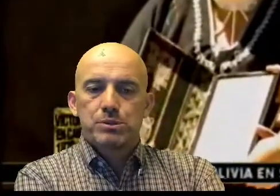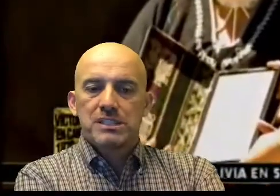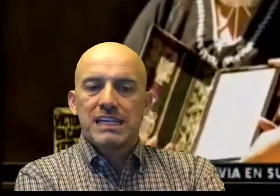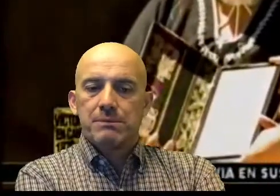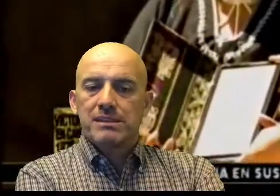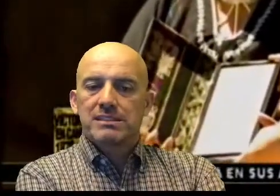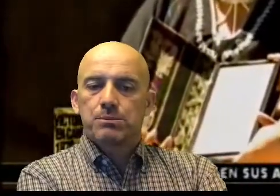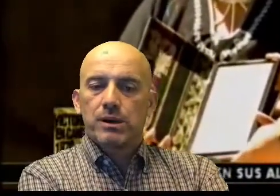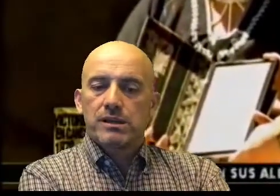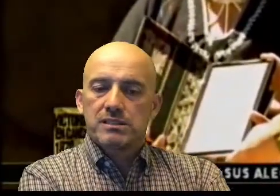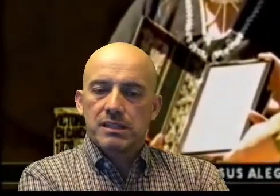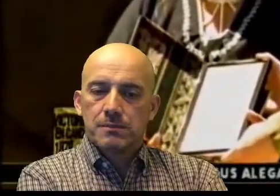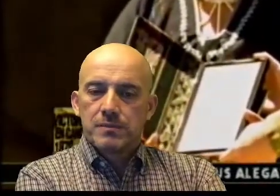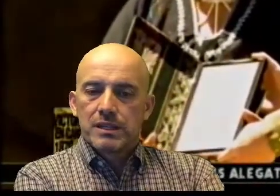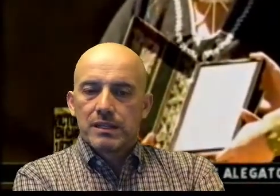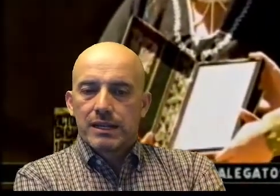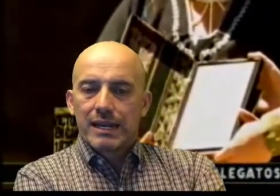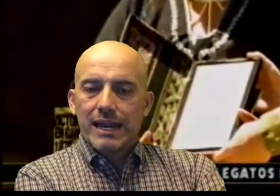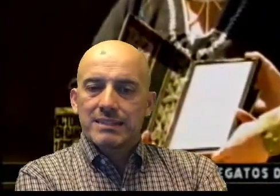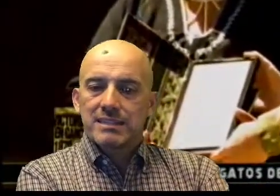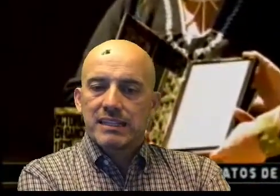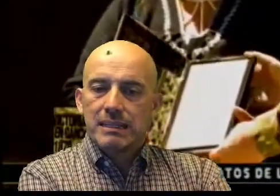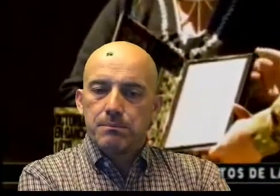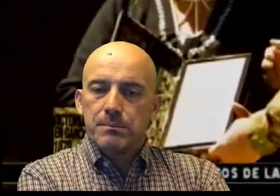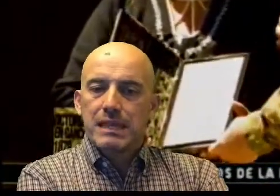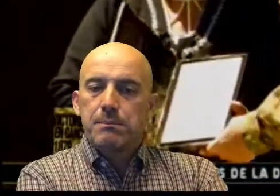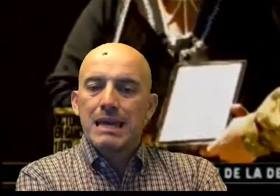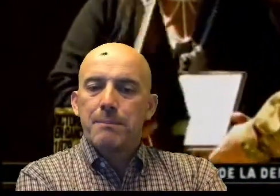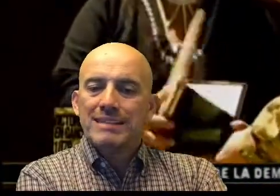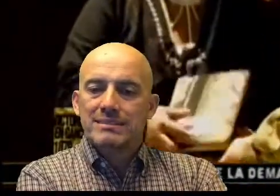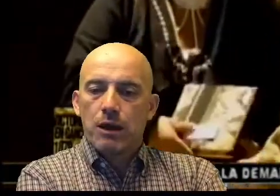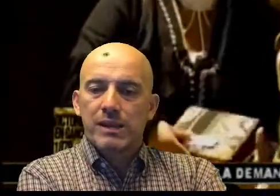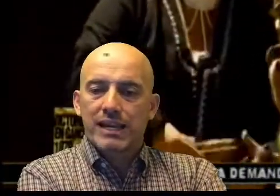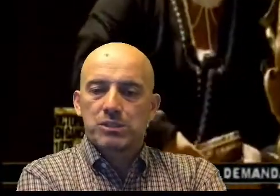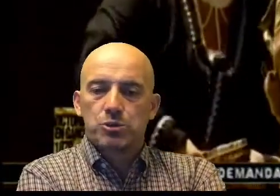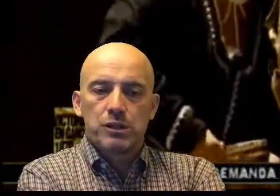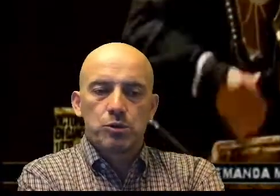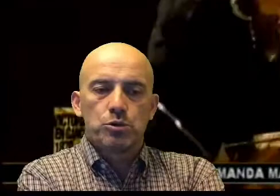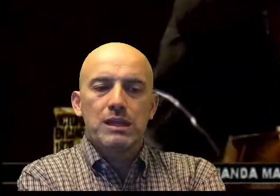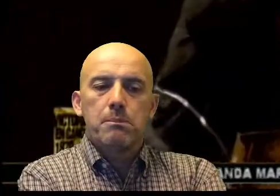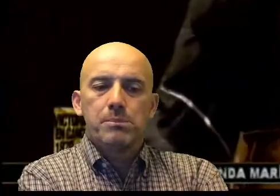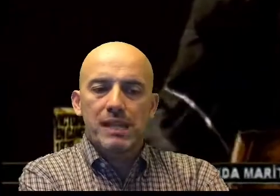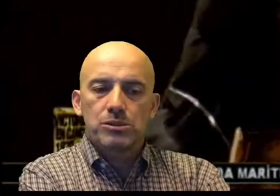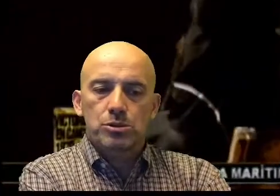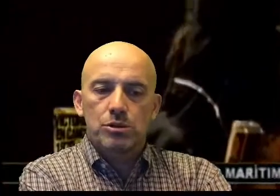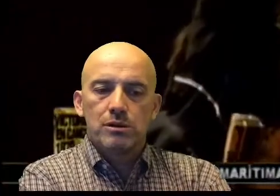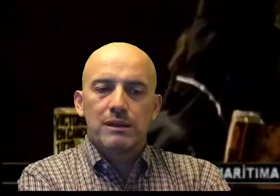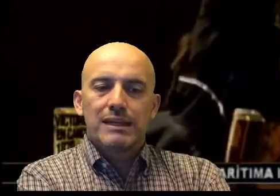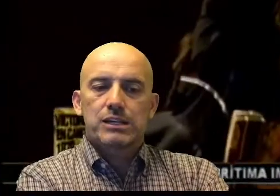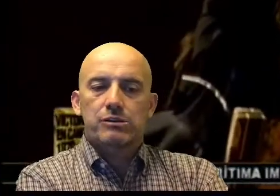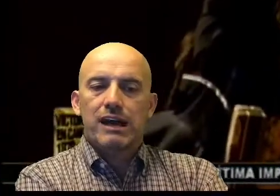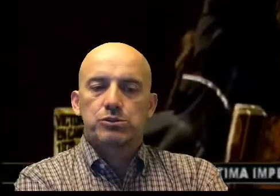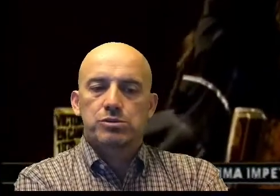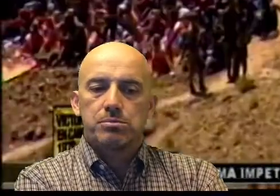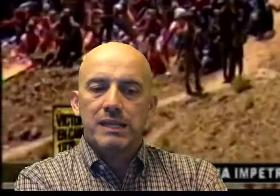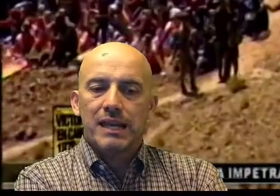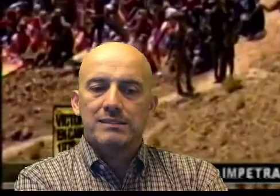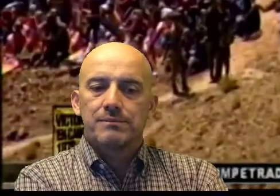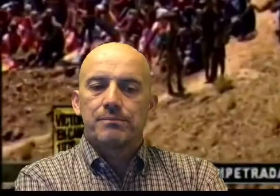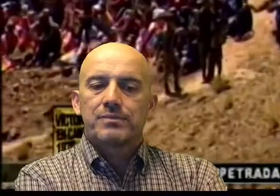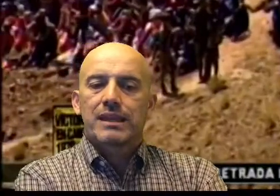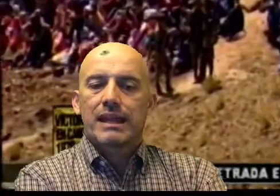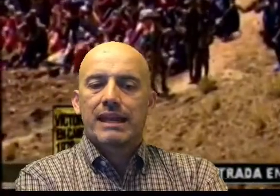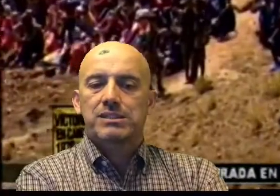hipotéticamente se puede decir que se temía más a un ejército desnudo y hambriento que rondaba sus